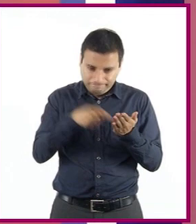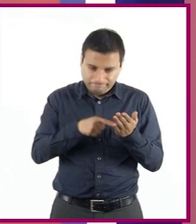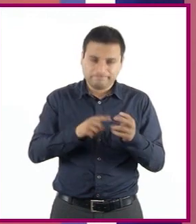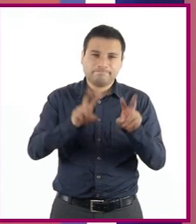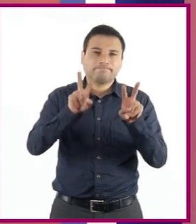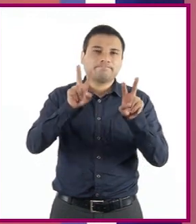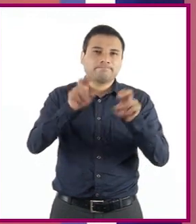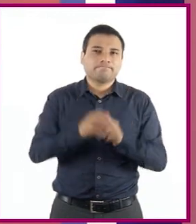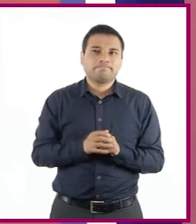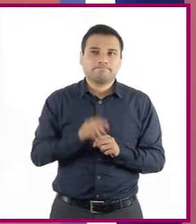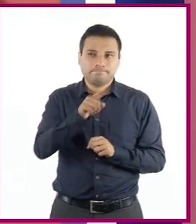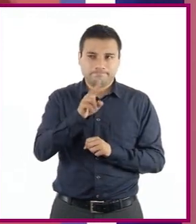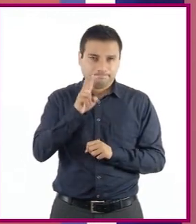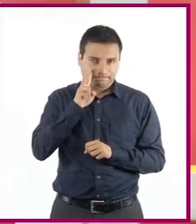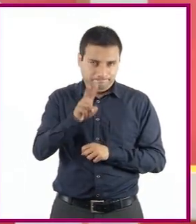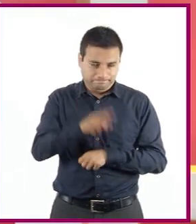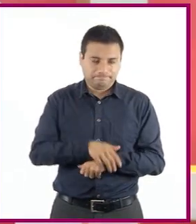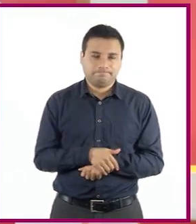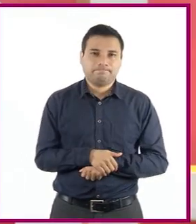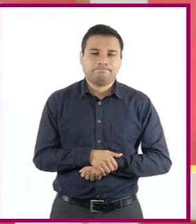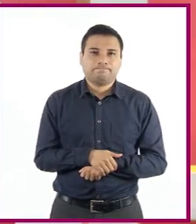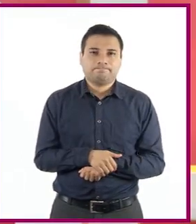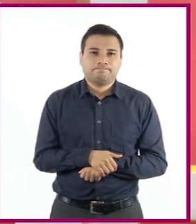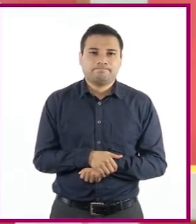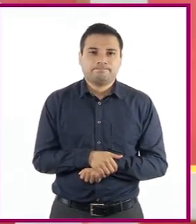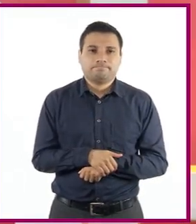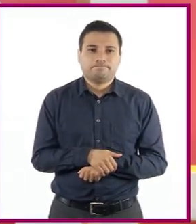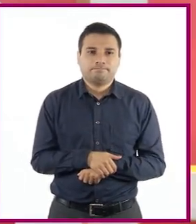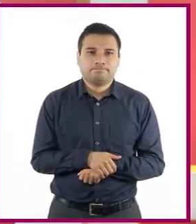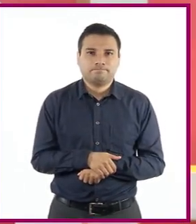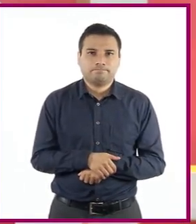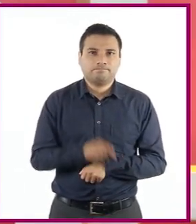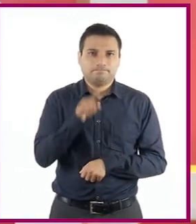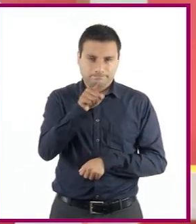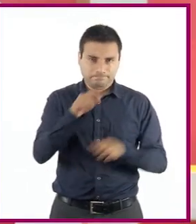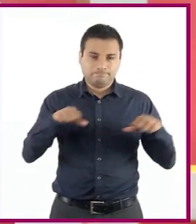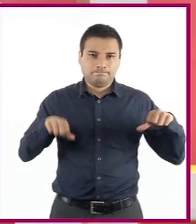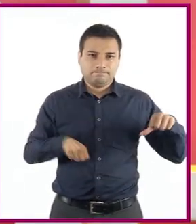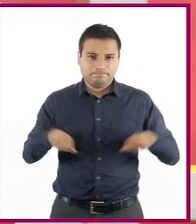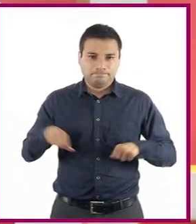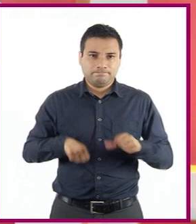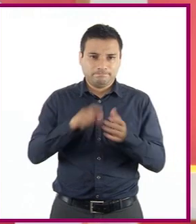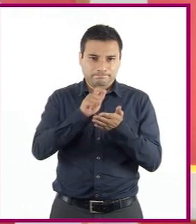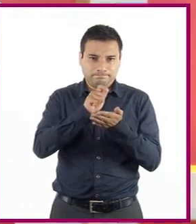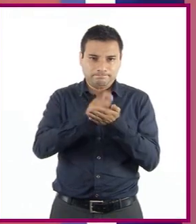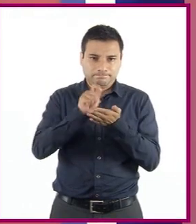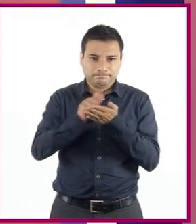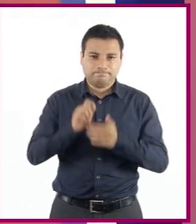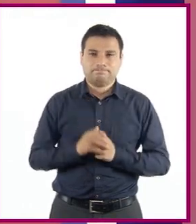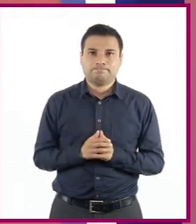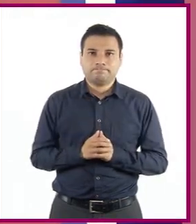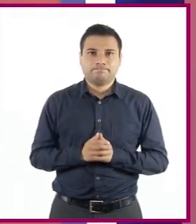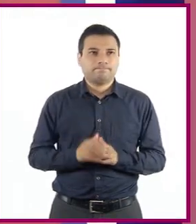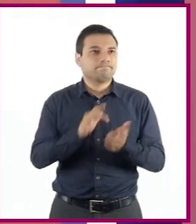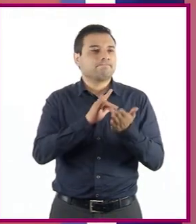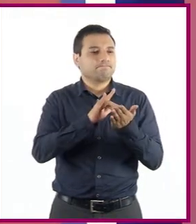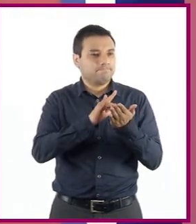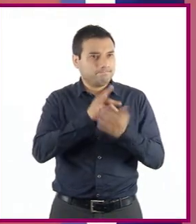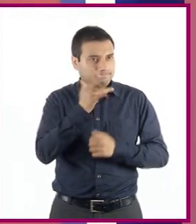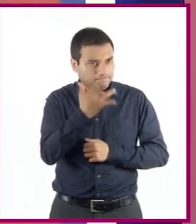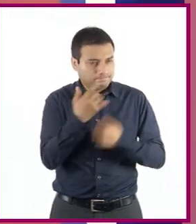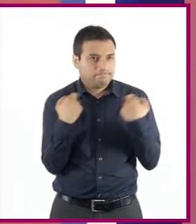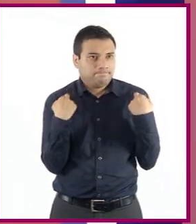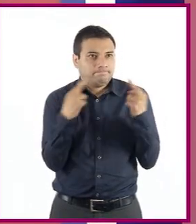aprendizaje esperado Escribe cartas formales y realizar las actividades que ahí se propongan. Muchas gracias,